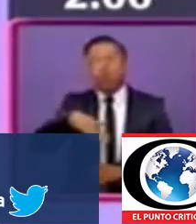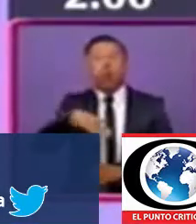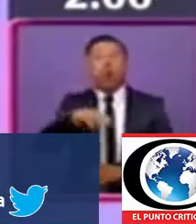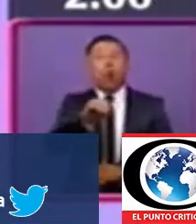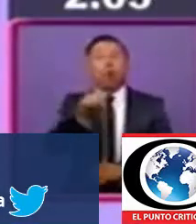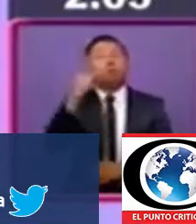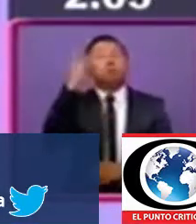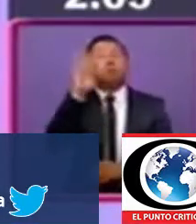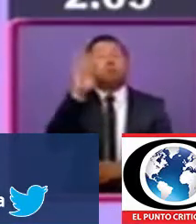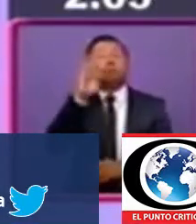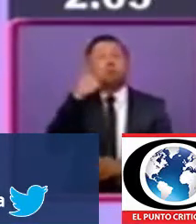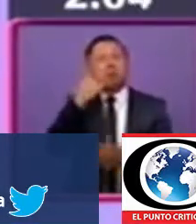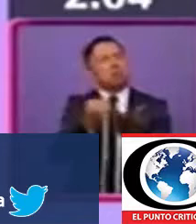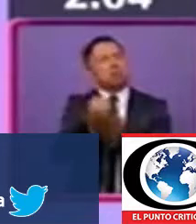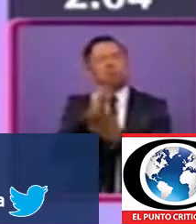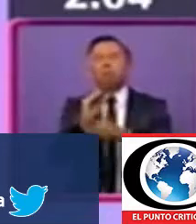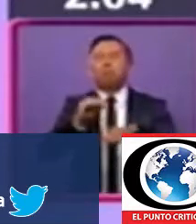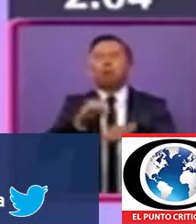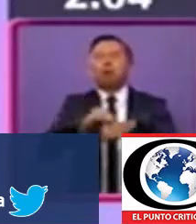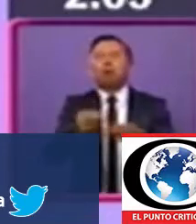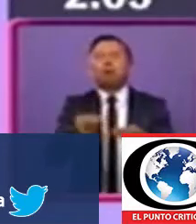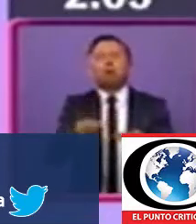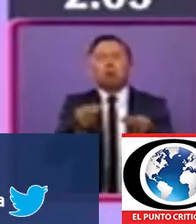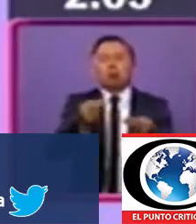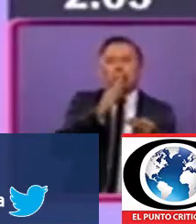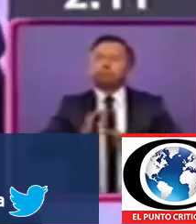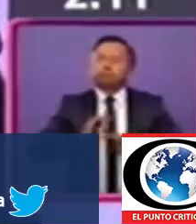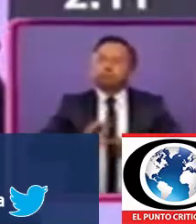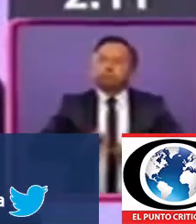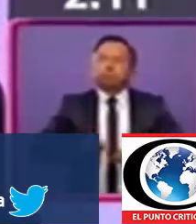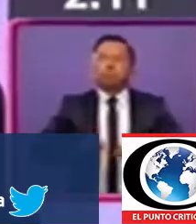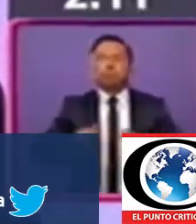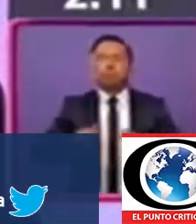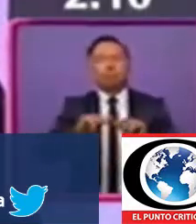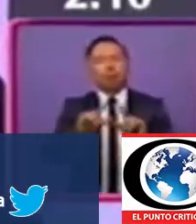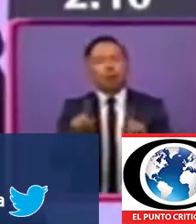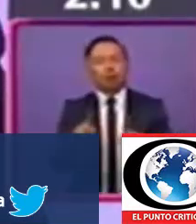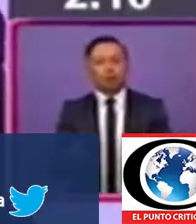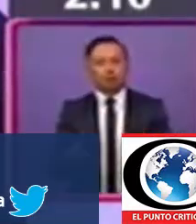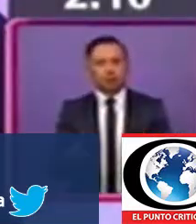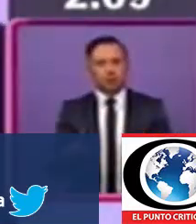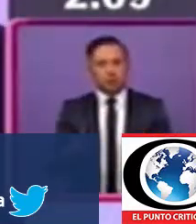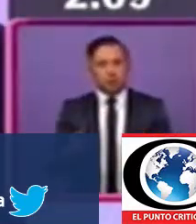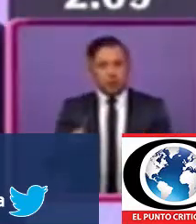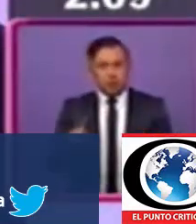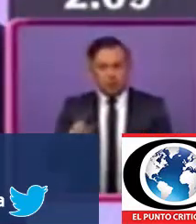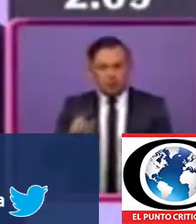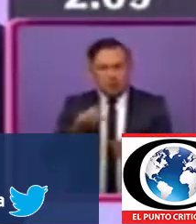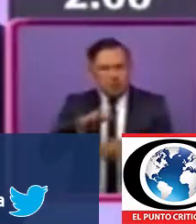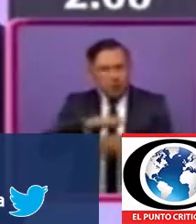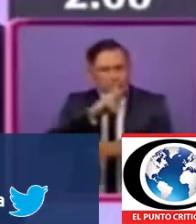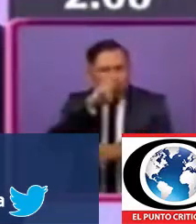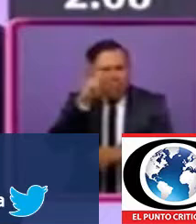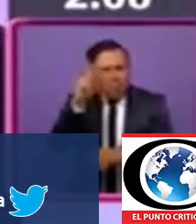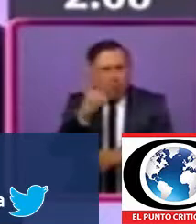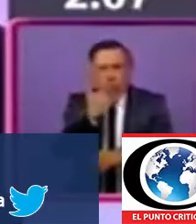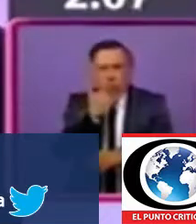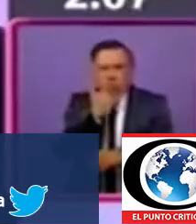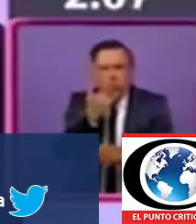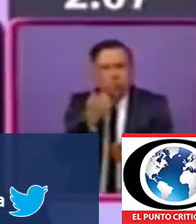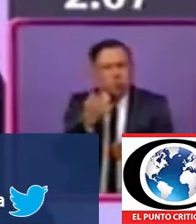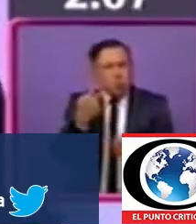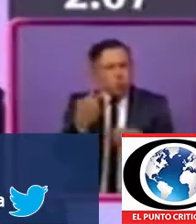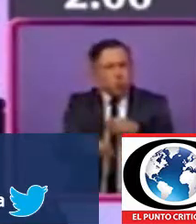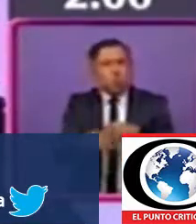equipos para afinar los últimos detalles previo al encuentro. El movimiento empezó justo antes de las 18:50 horas, cuando un grupo aproximado de